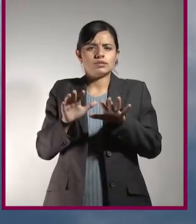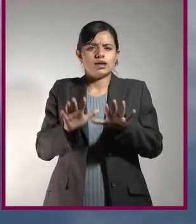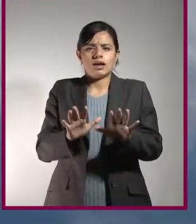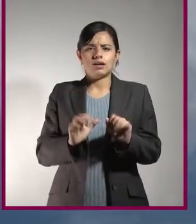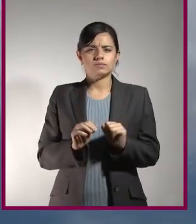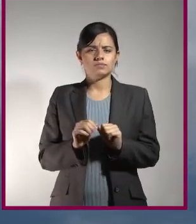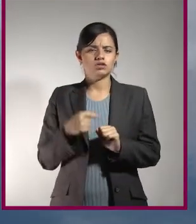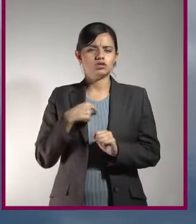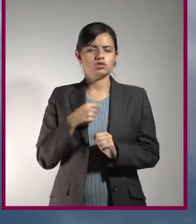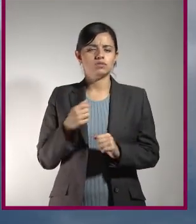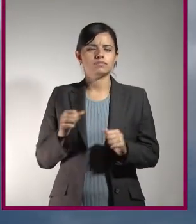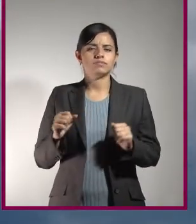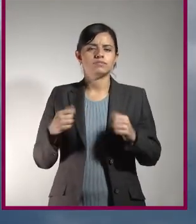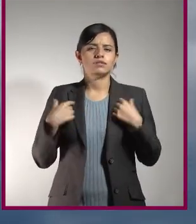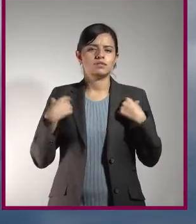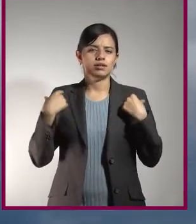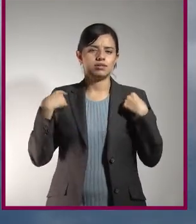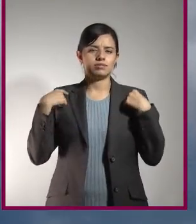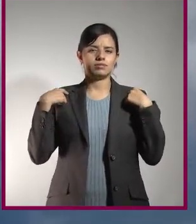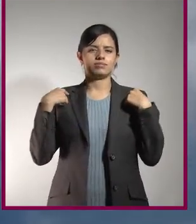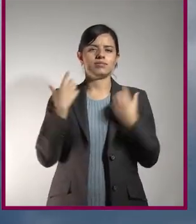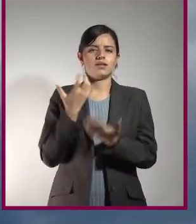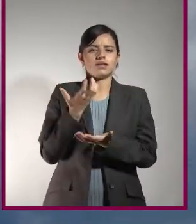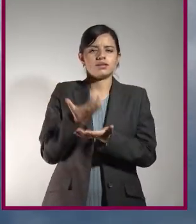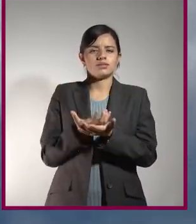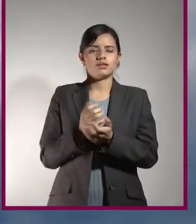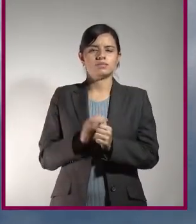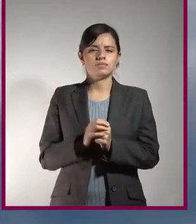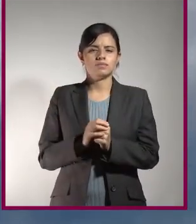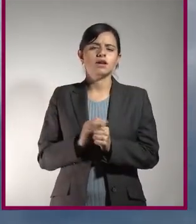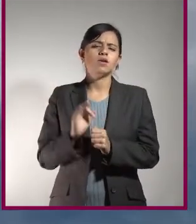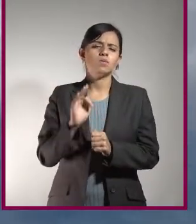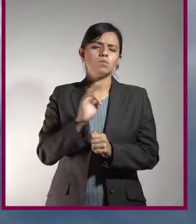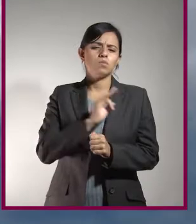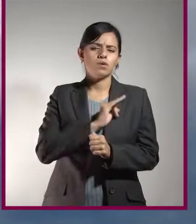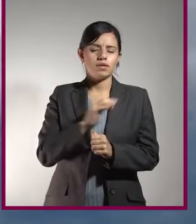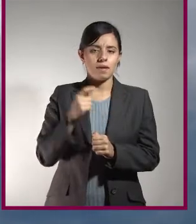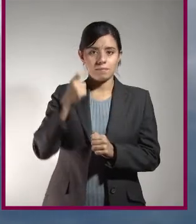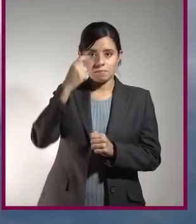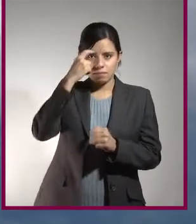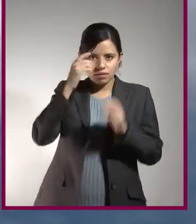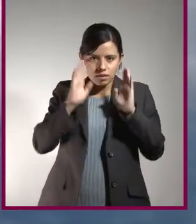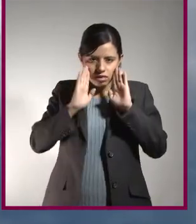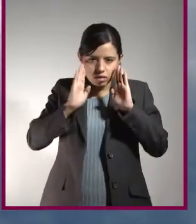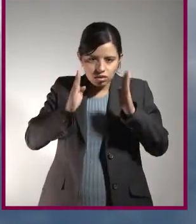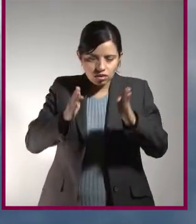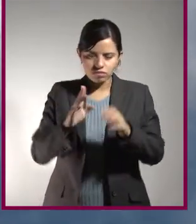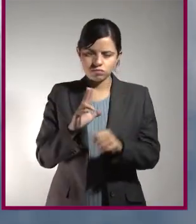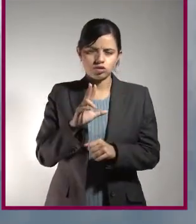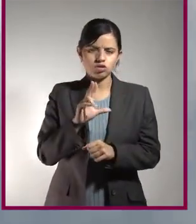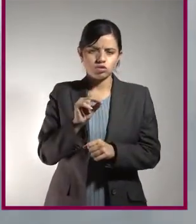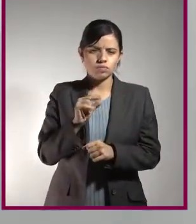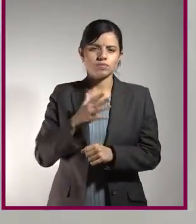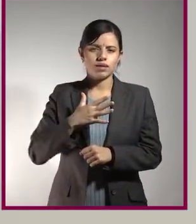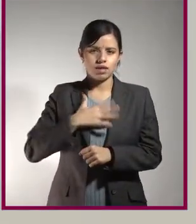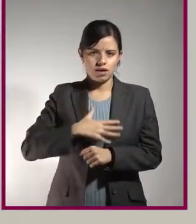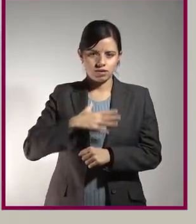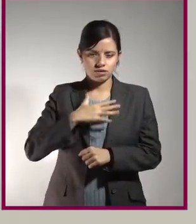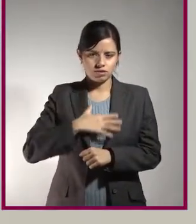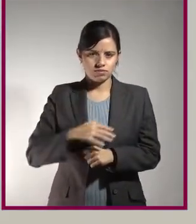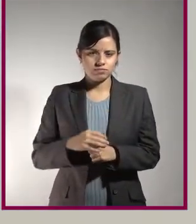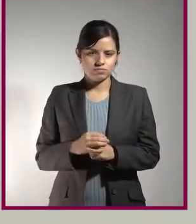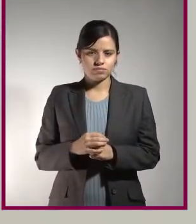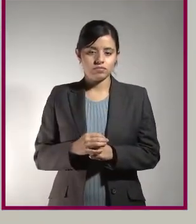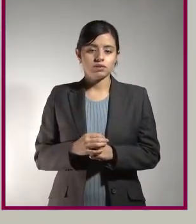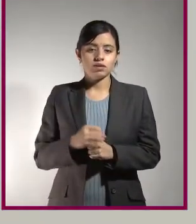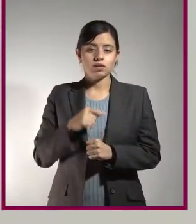no hacer nada, reclinarse y descansar. Salir del modo concentrado. Gracias a esas pausas,